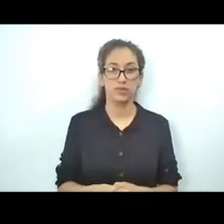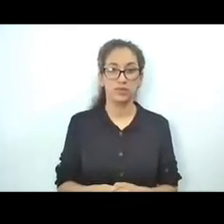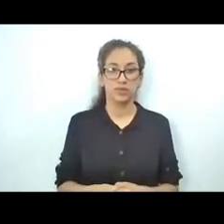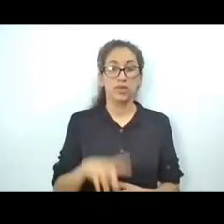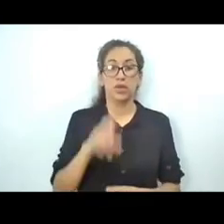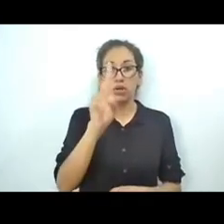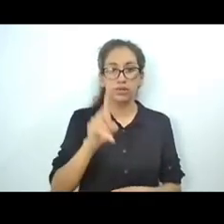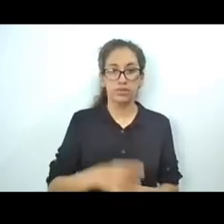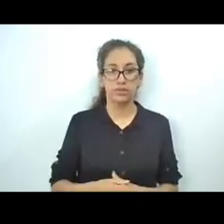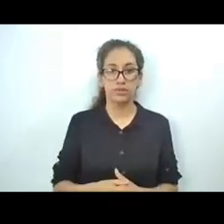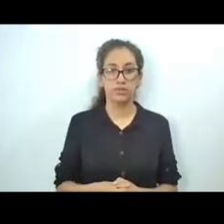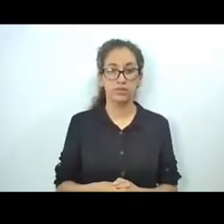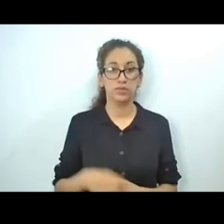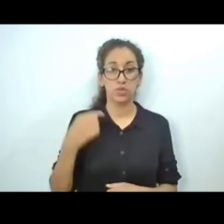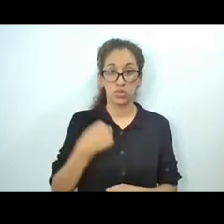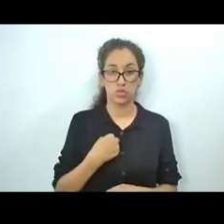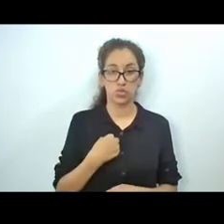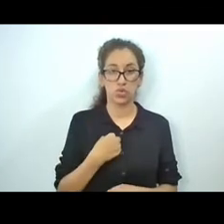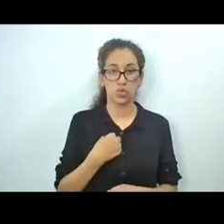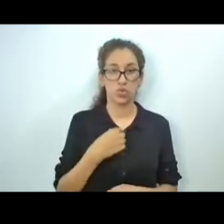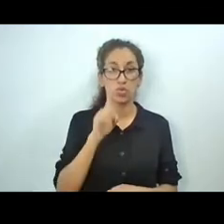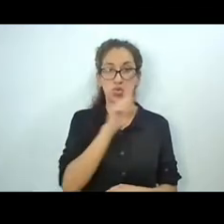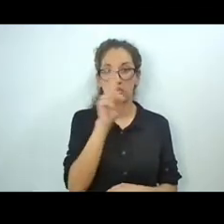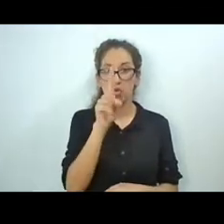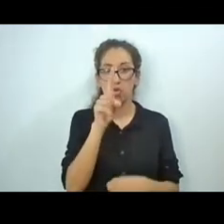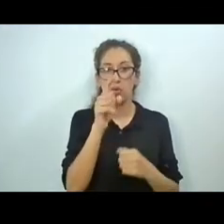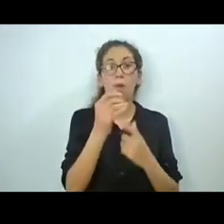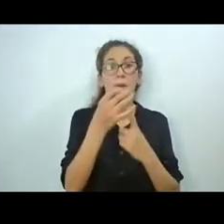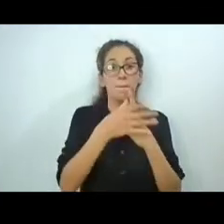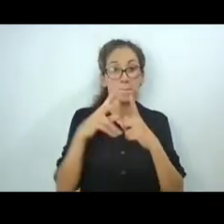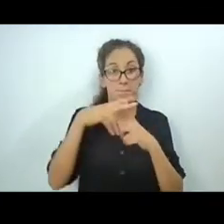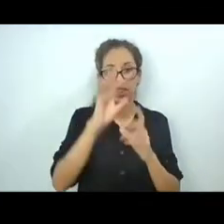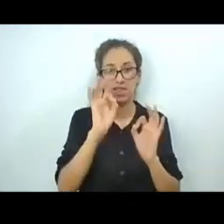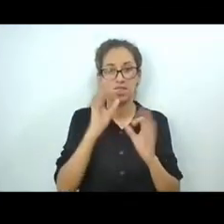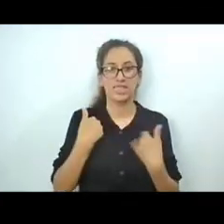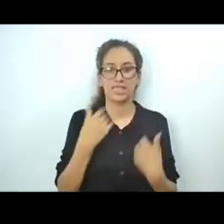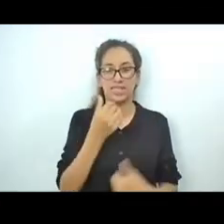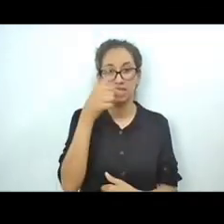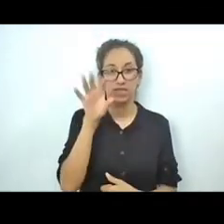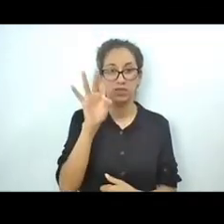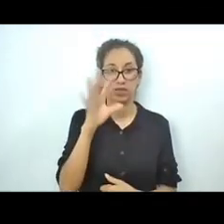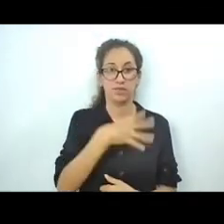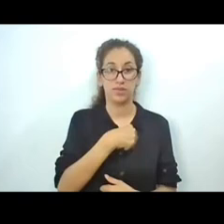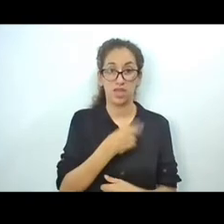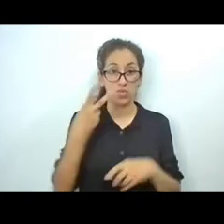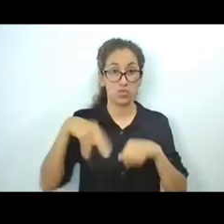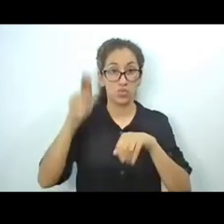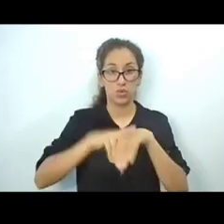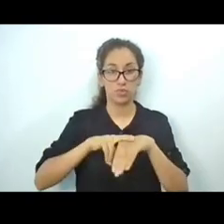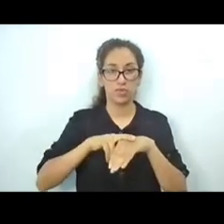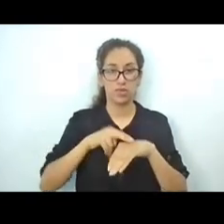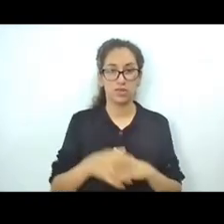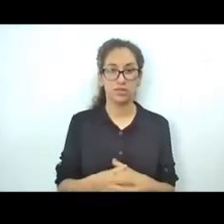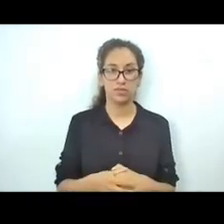Uno dice, yo no estoy circuncidado, tengo 19 años, ¿eso es normal? ¿Voy a tener